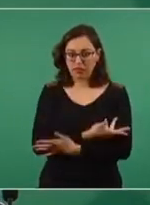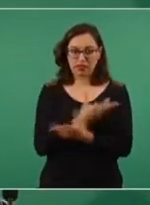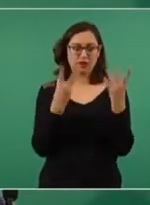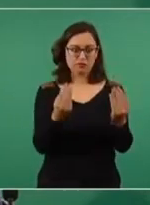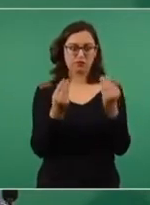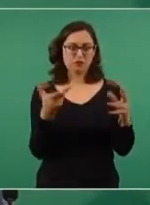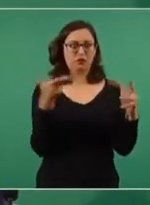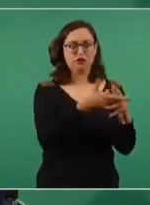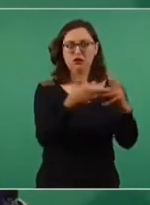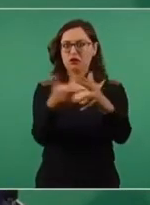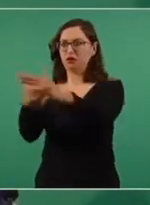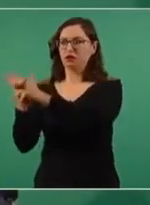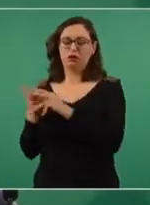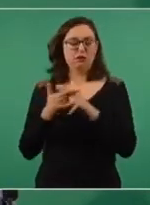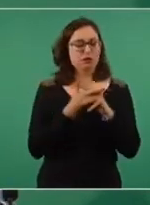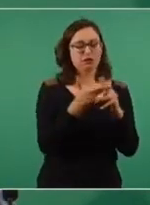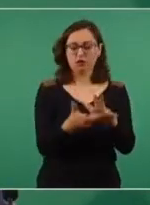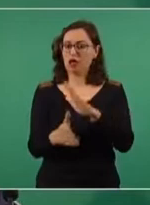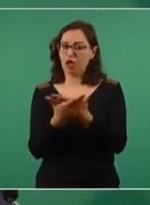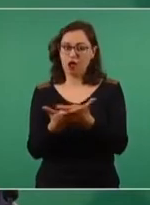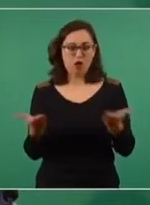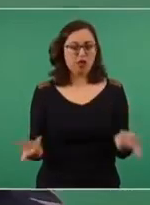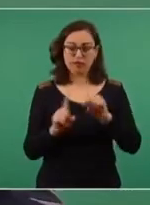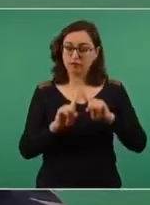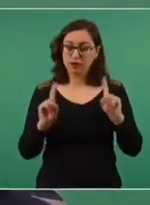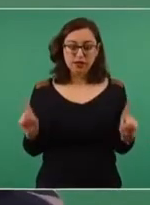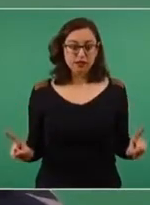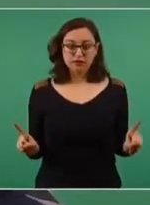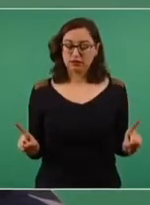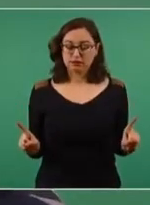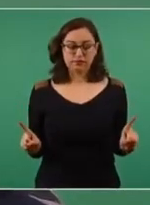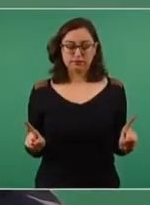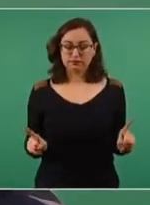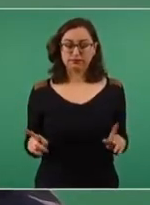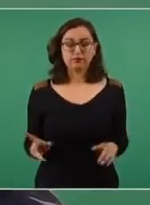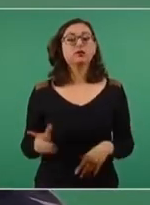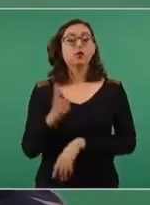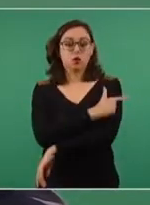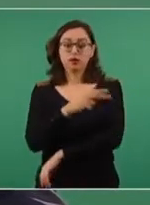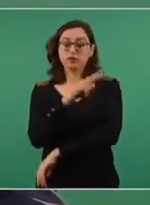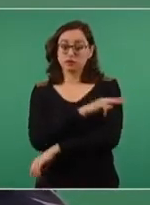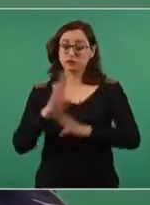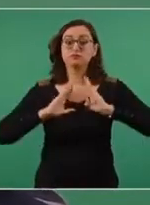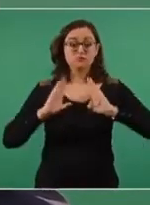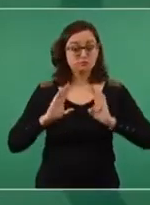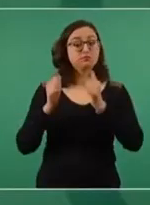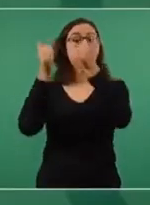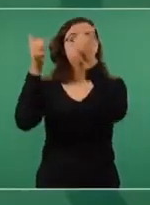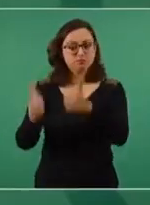Eso ya no se acepta y estamos buscando el diálogo.